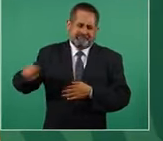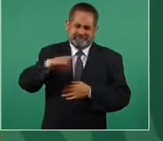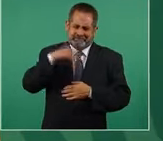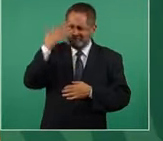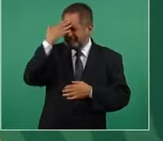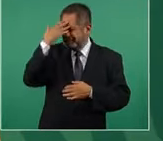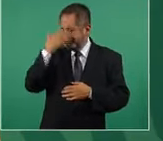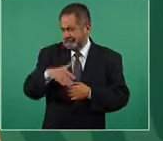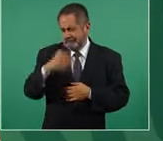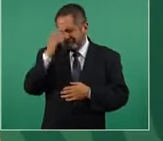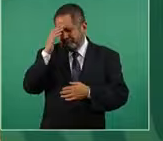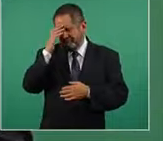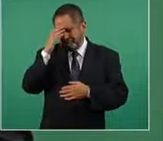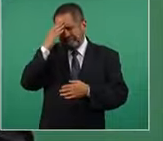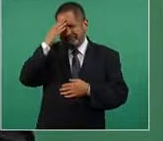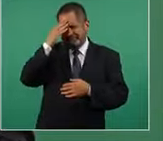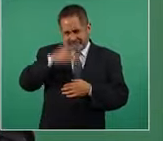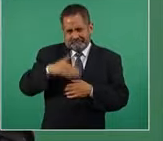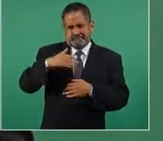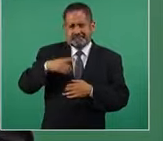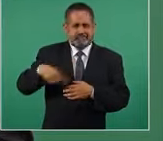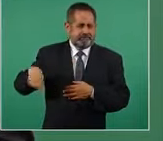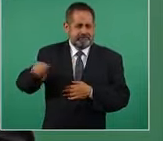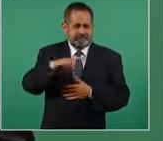el que